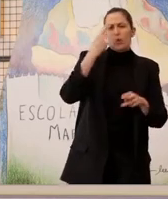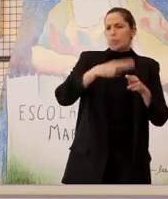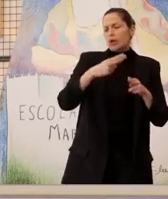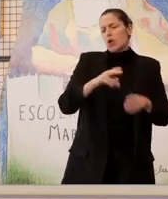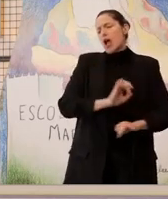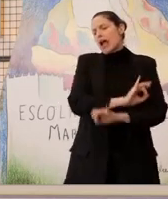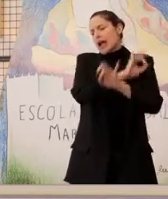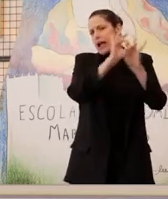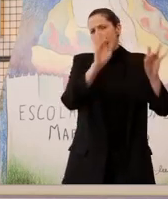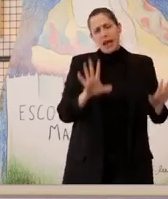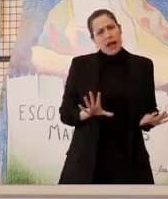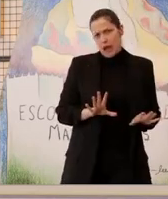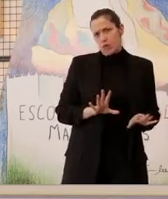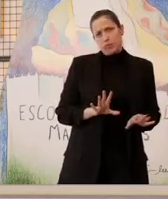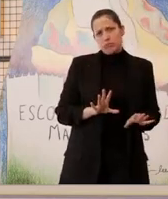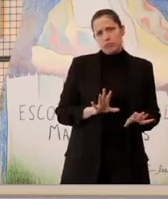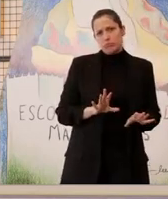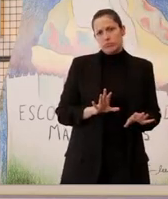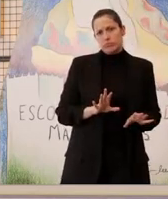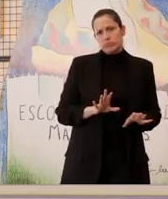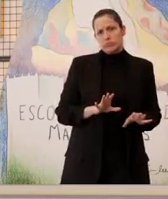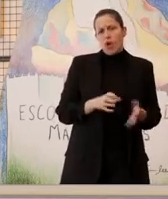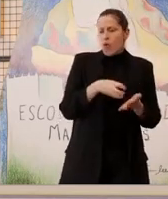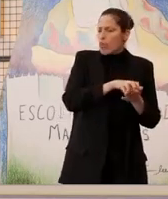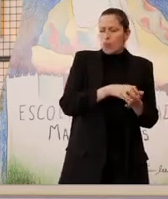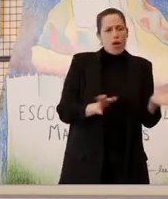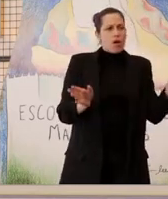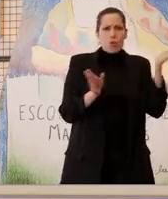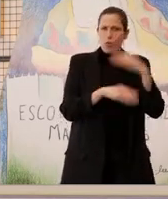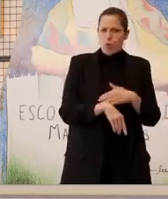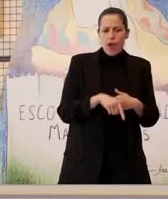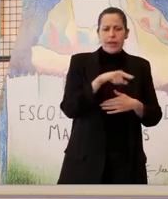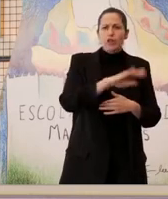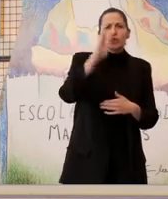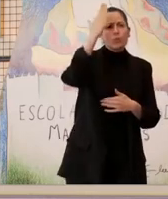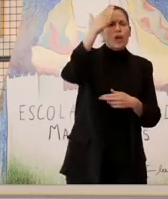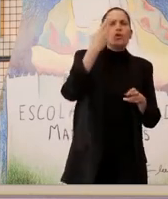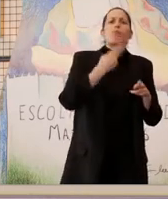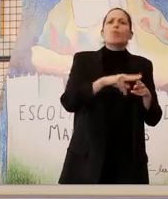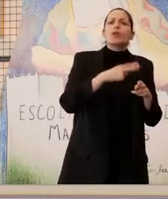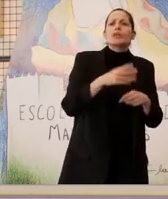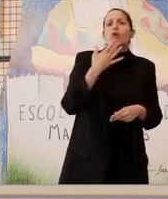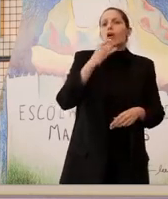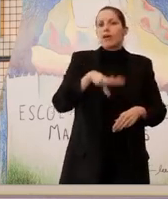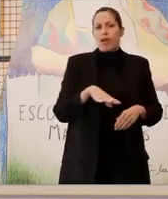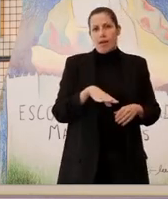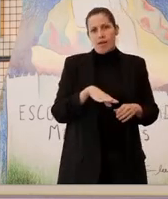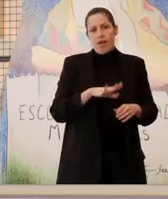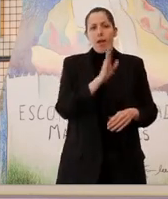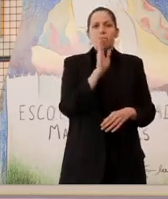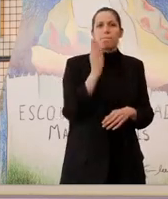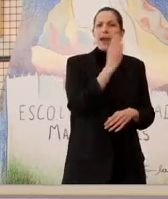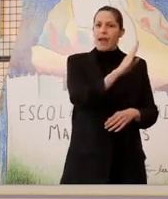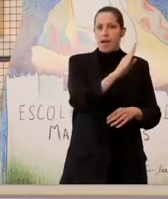y que es inequívoco y ese sujeto político Está marcado por la variable de clase ese sujeto político son